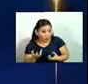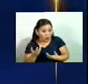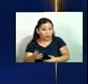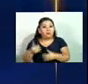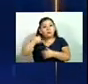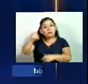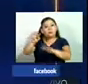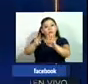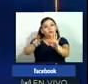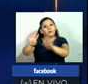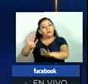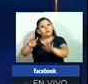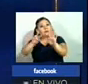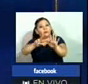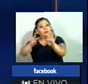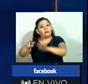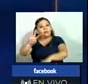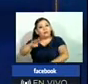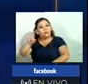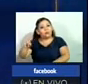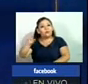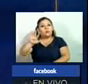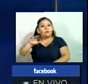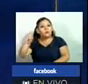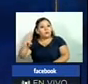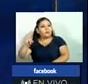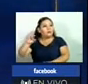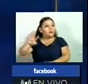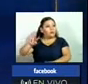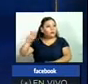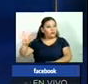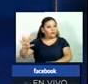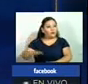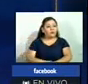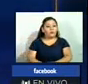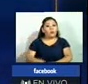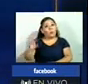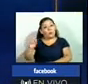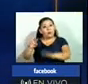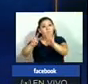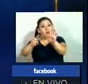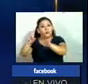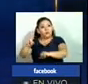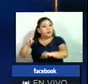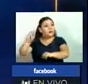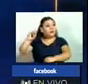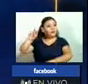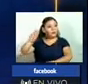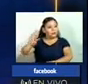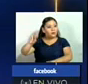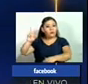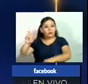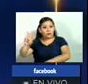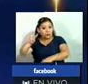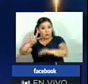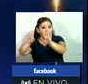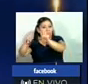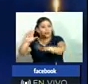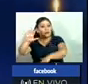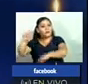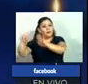7741-5251 o si no al 7630-2656.